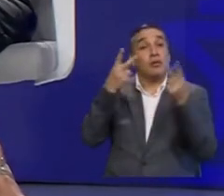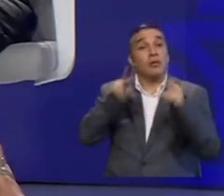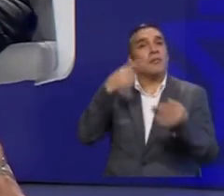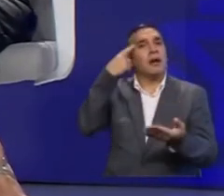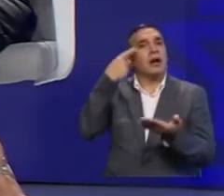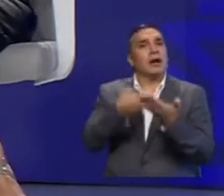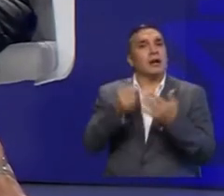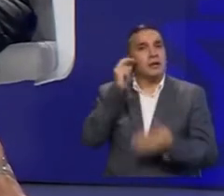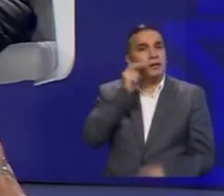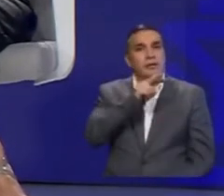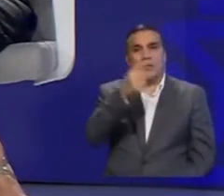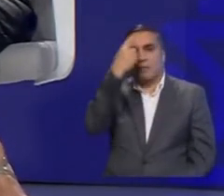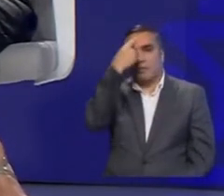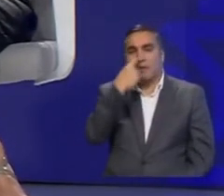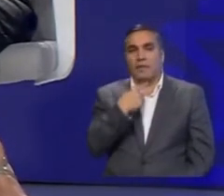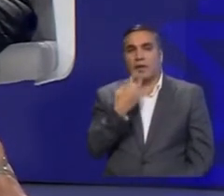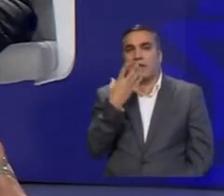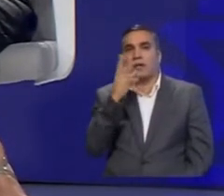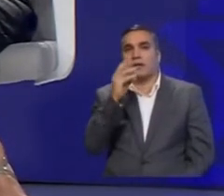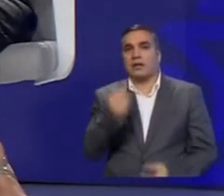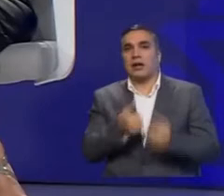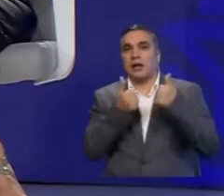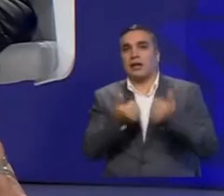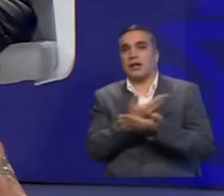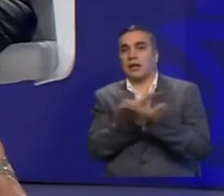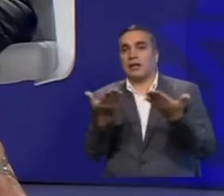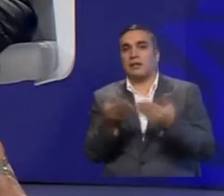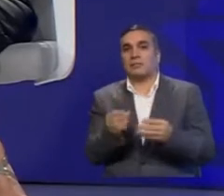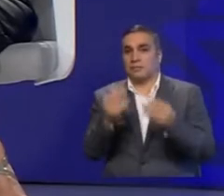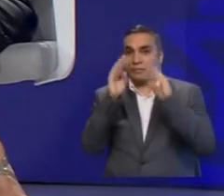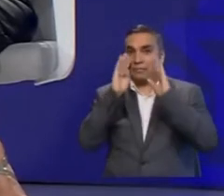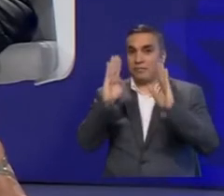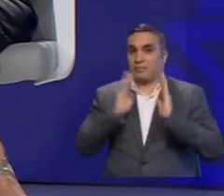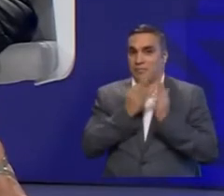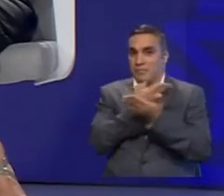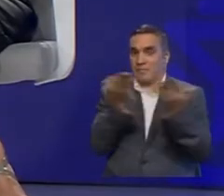observar los perfiles de los 16 candidatos. Sigue en sintonía.